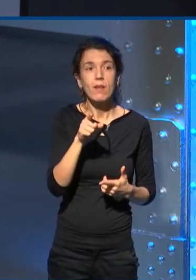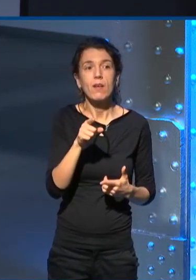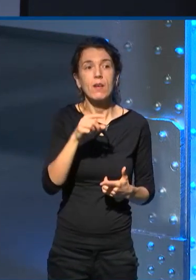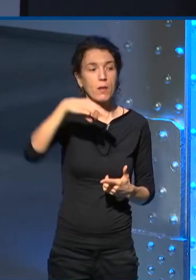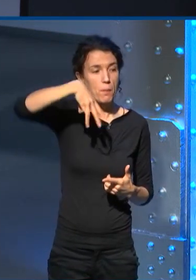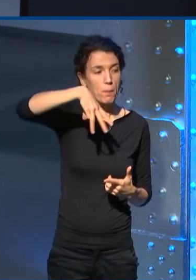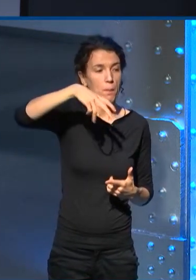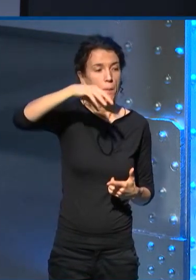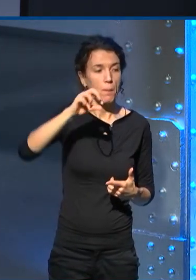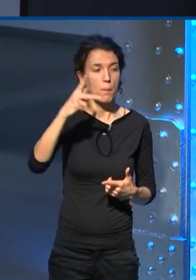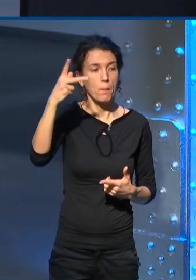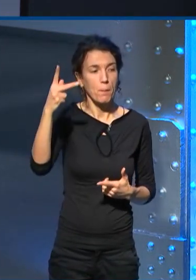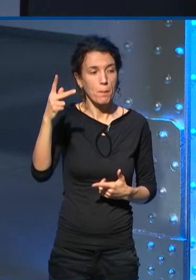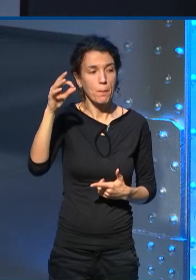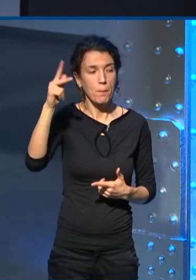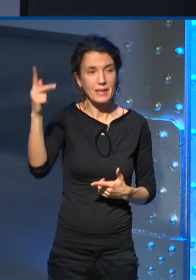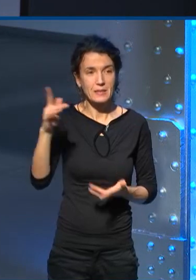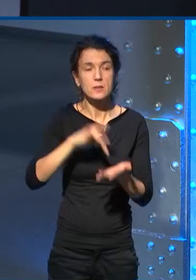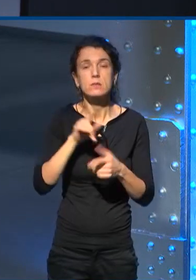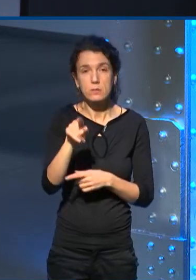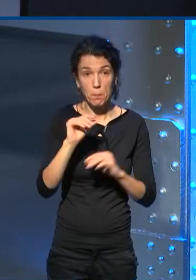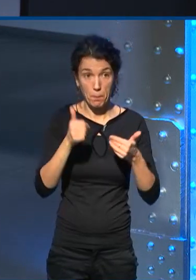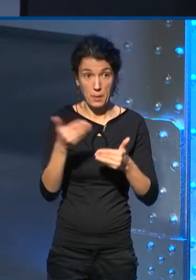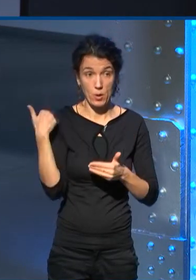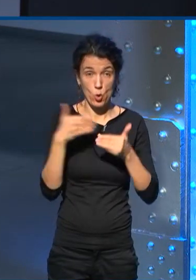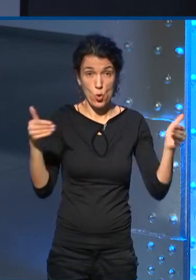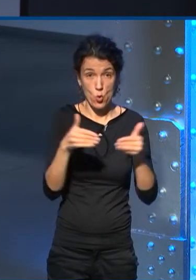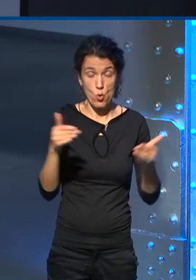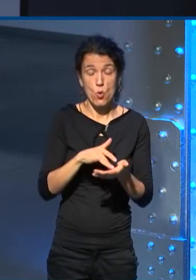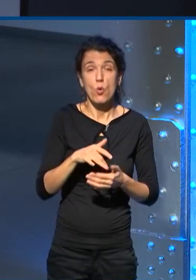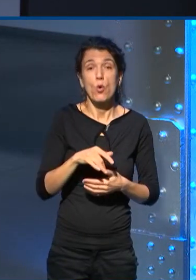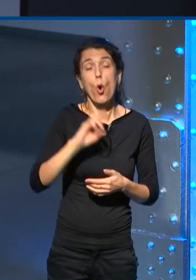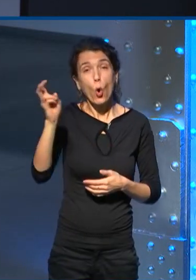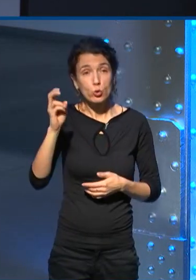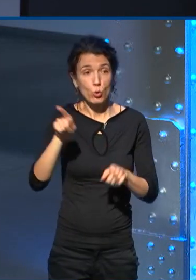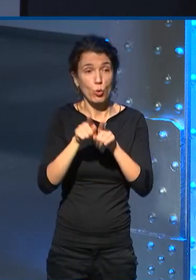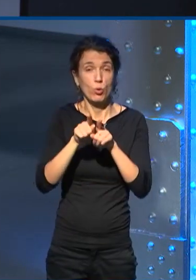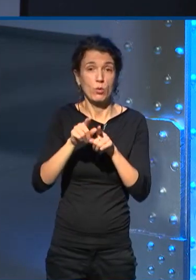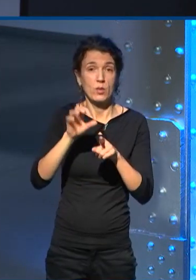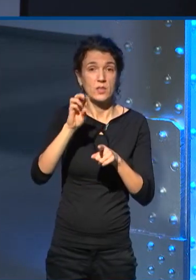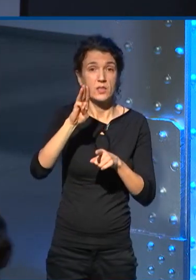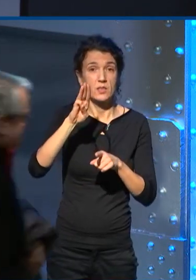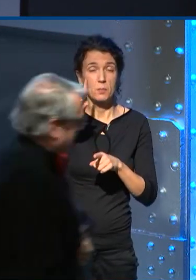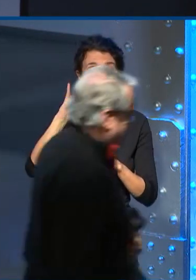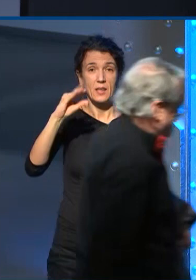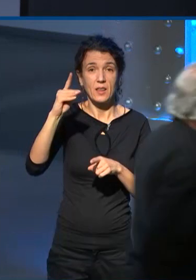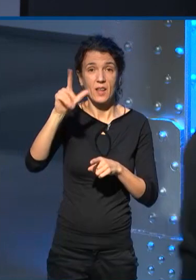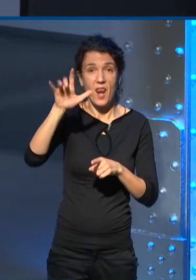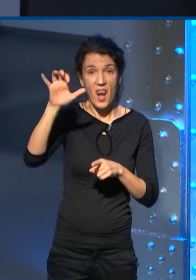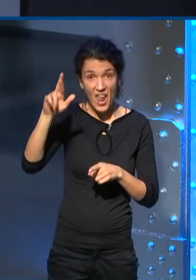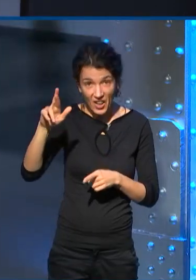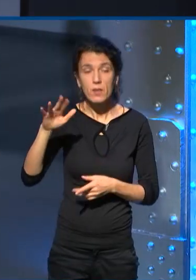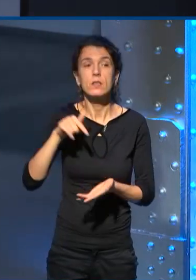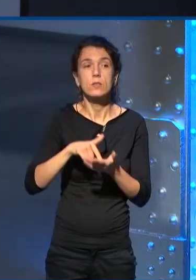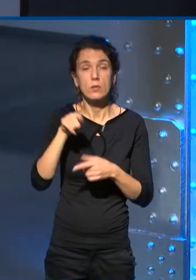es el que hizo, aparte de todo esto, empezó con PayPal. PayPal empezó aquí con otro, con este es Peter Thiel,